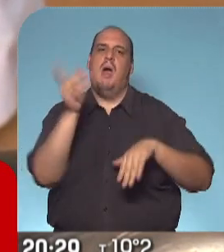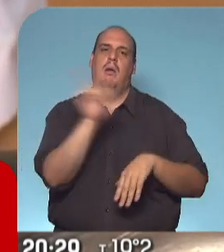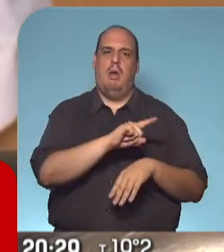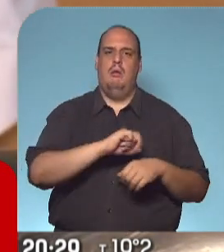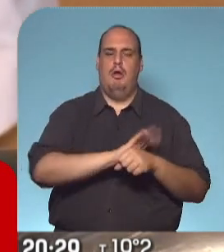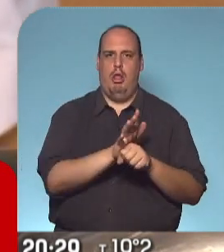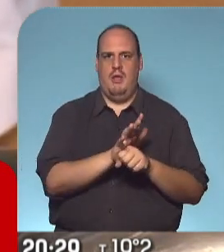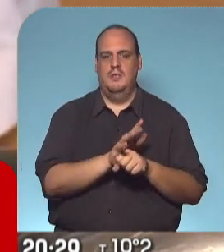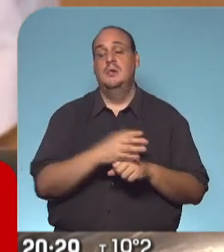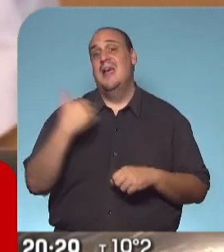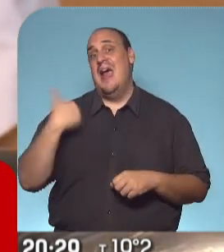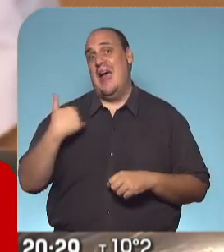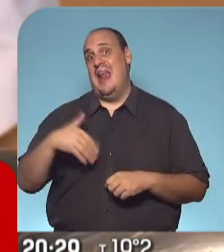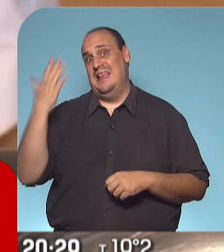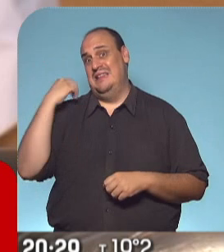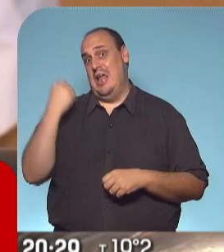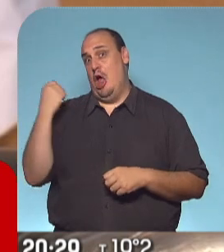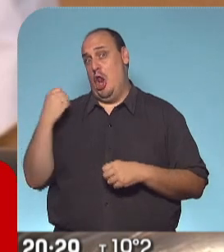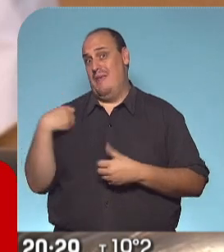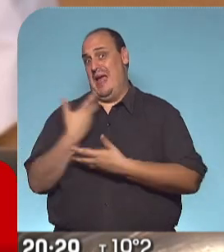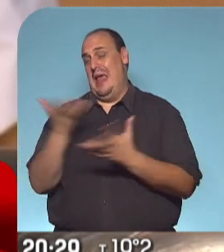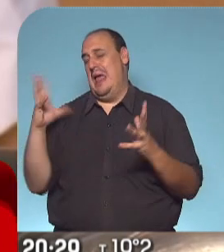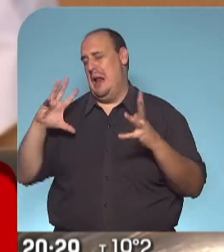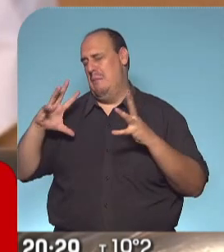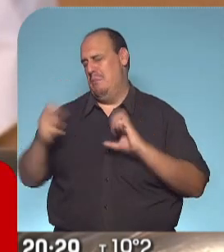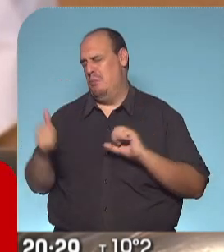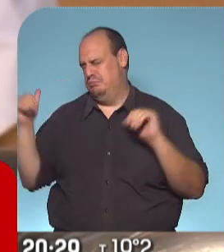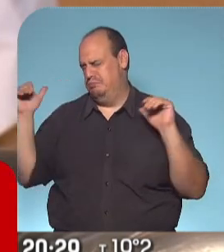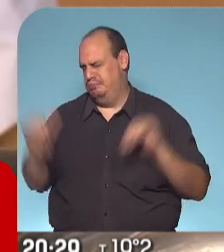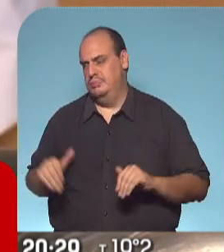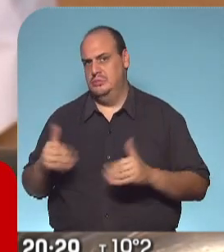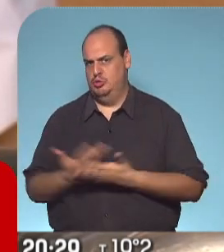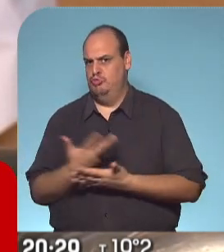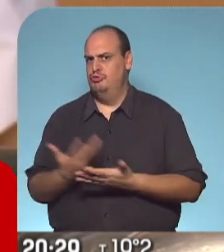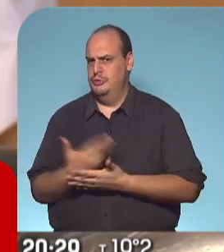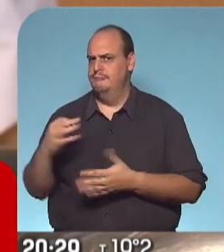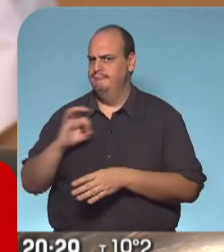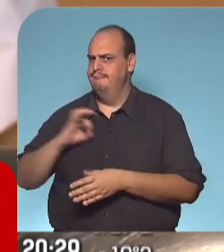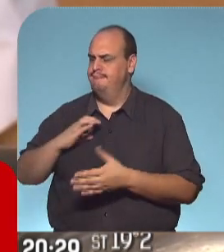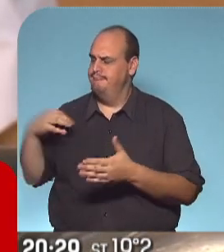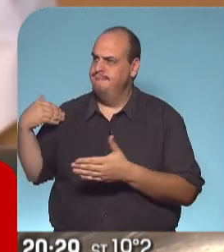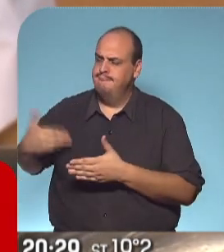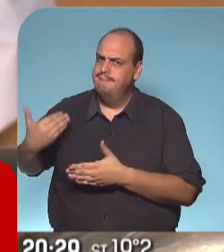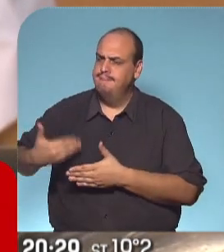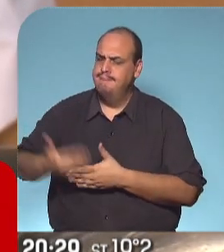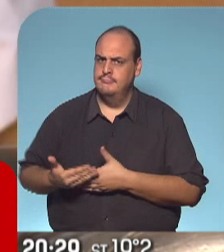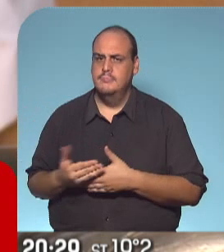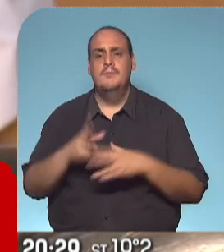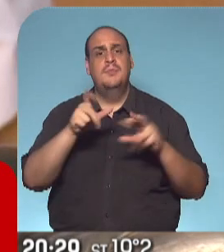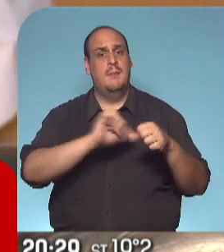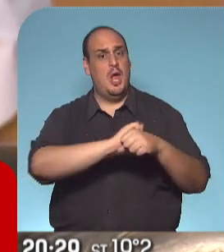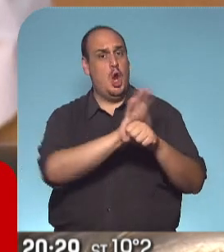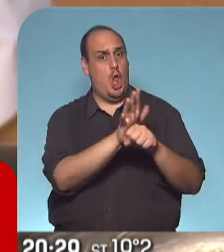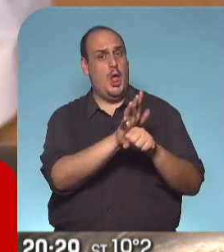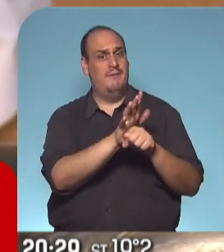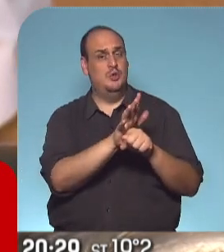estaba sufriendo una crisis macroeconómica que era bien profunda. En cuanto al coronavirus y cómo manejar eso,